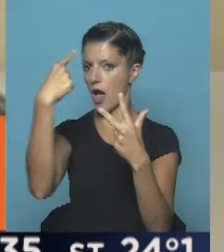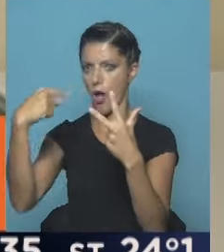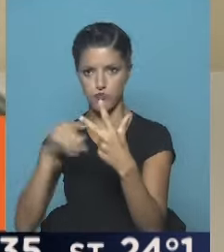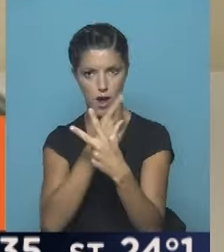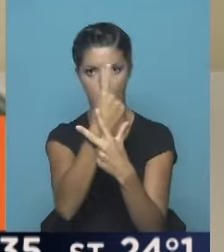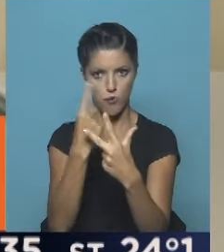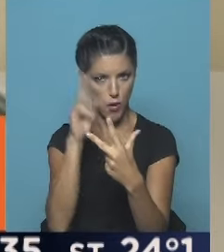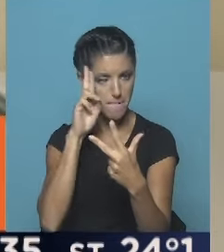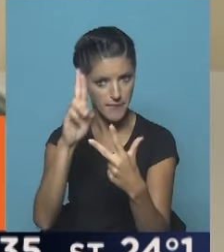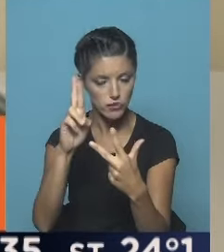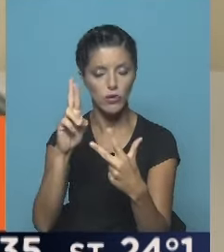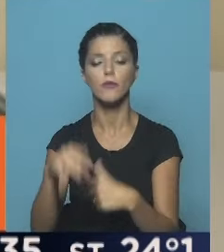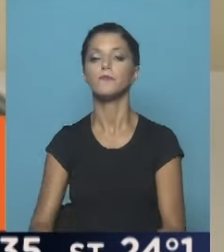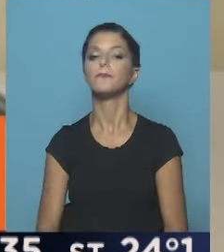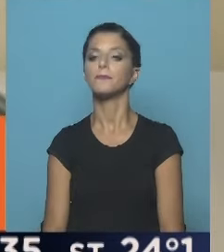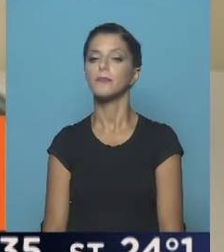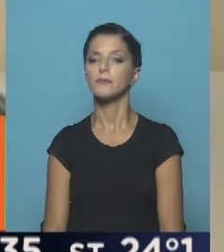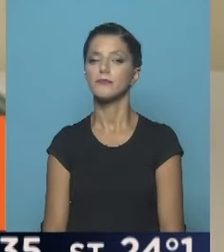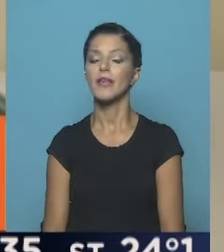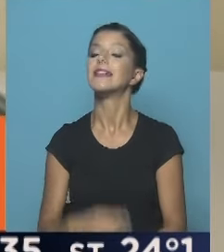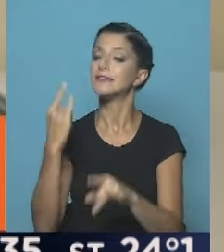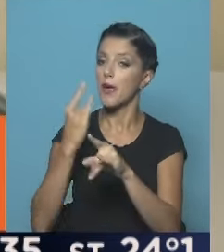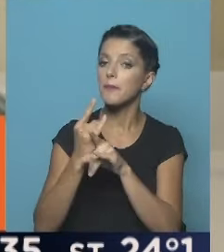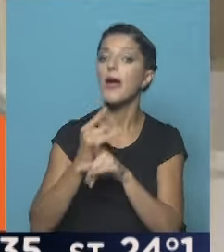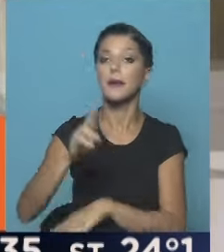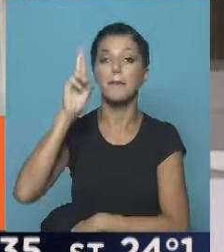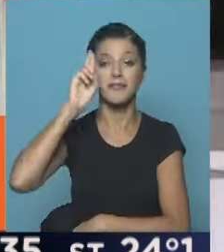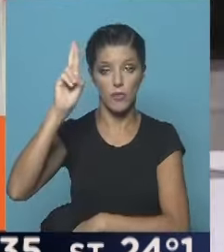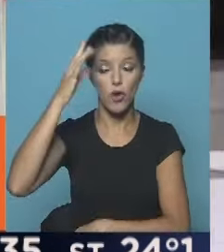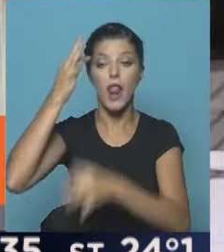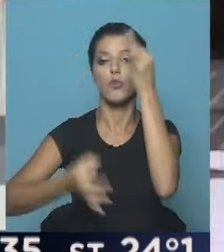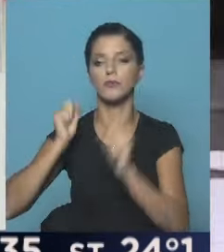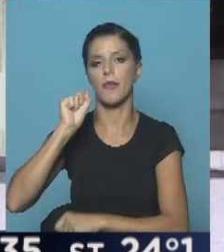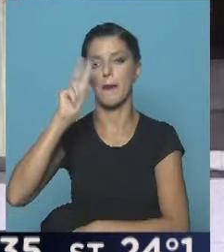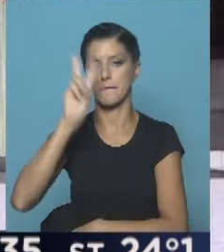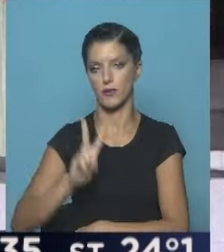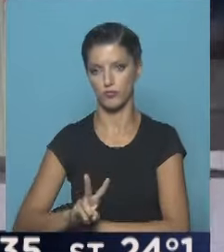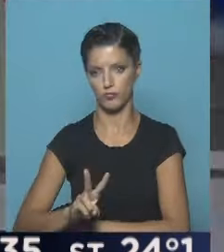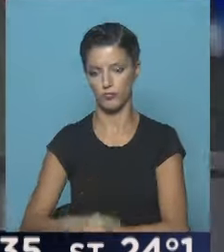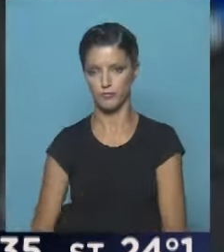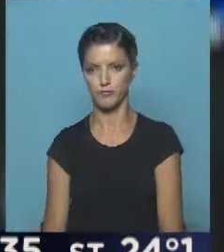los recursos contemplados en el ordenamiento jurídico venezolano.